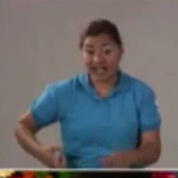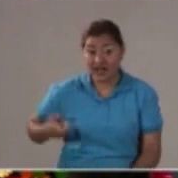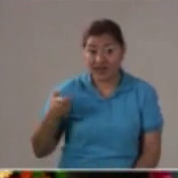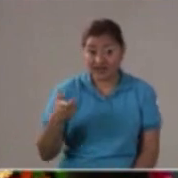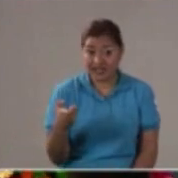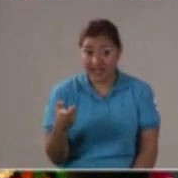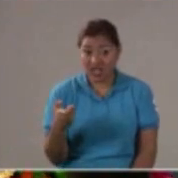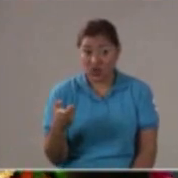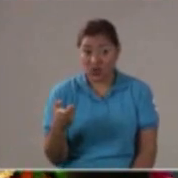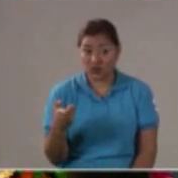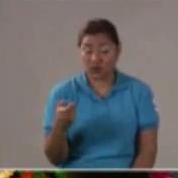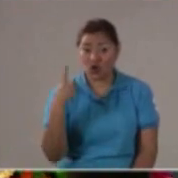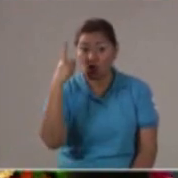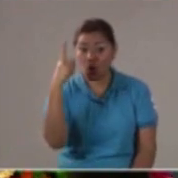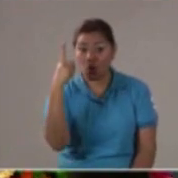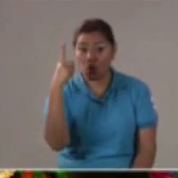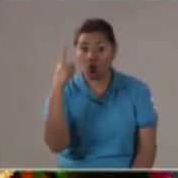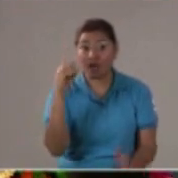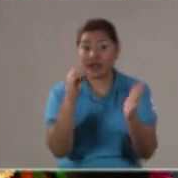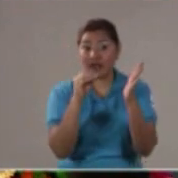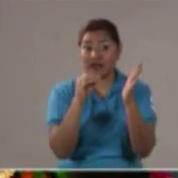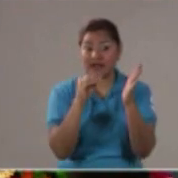un su billete de a 100 pesos,